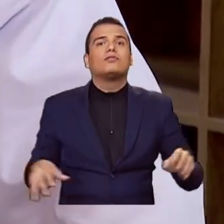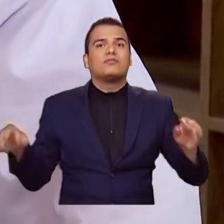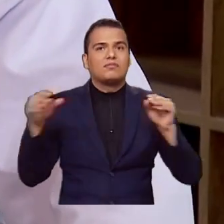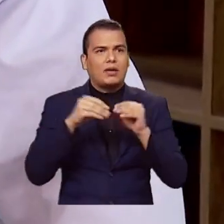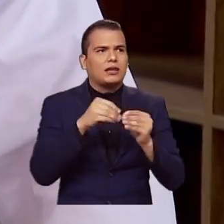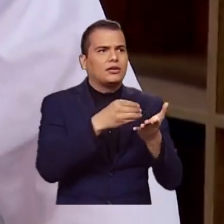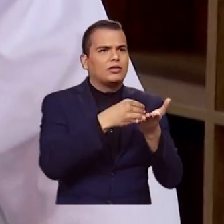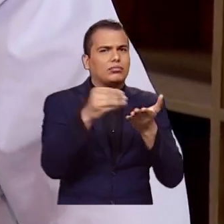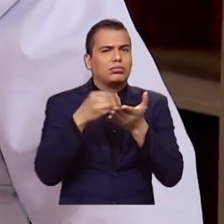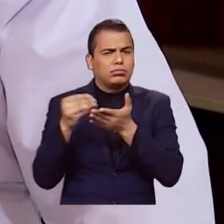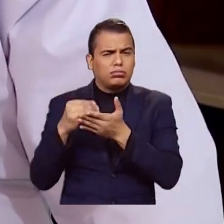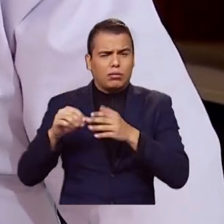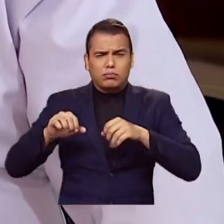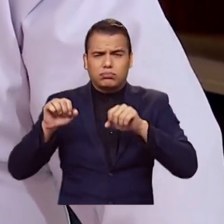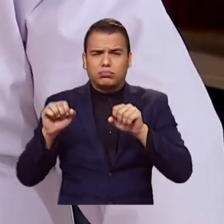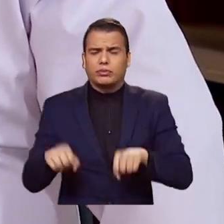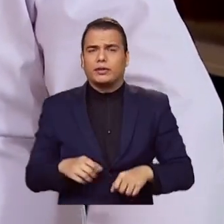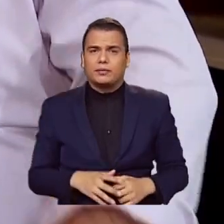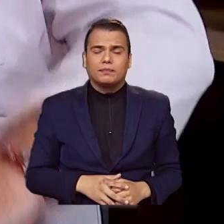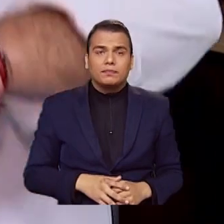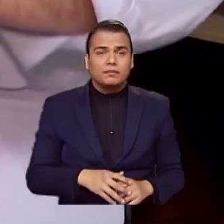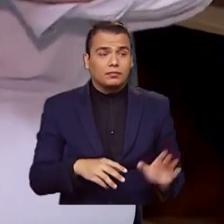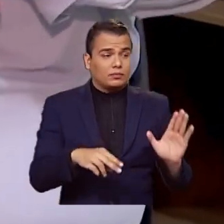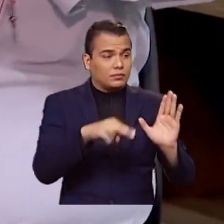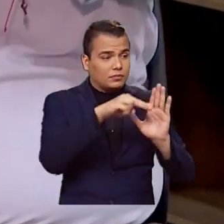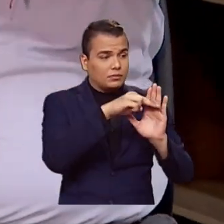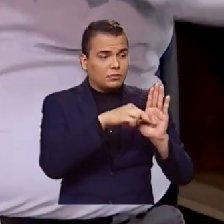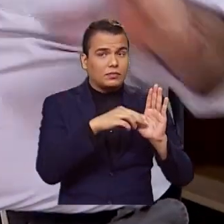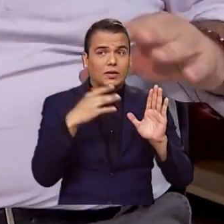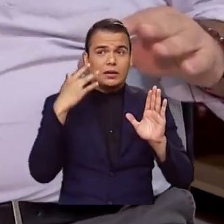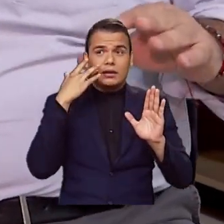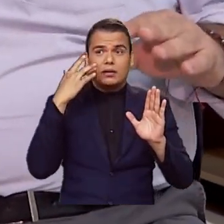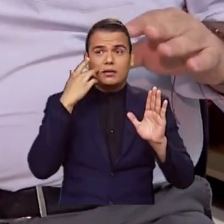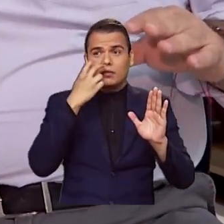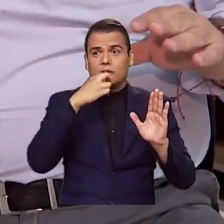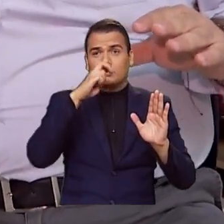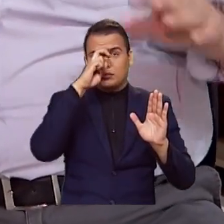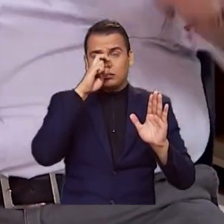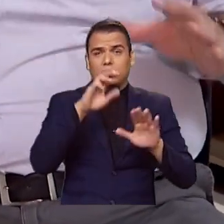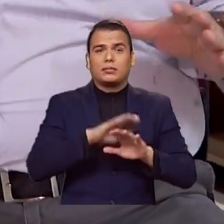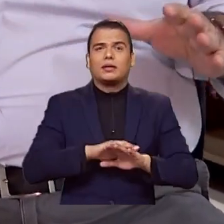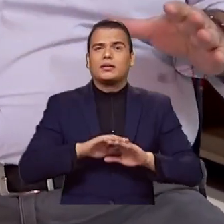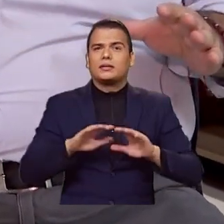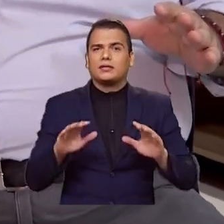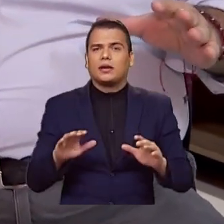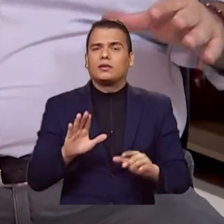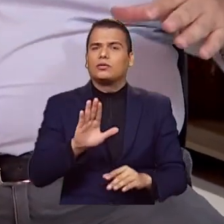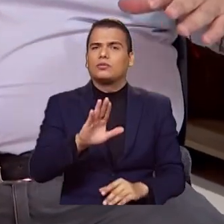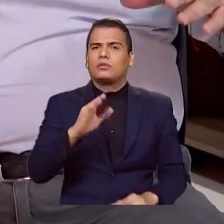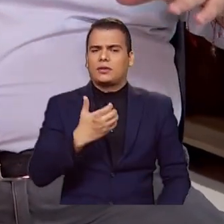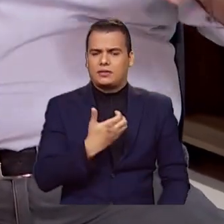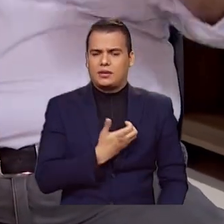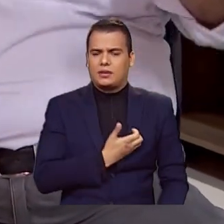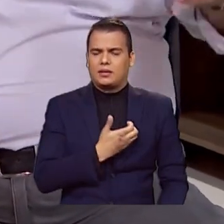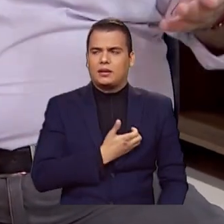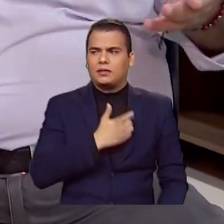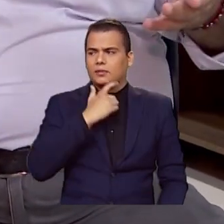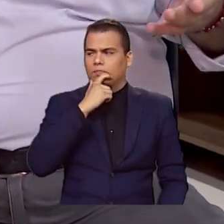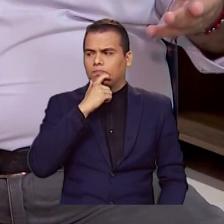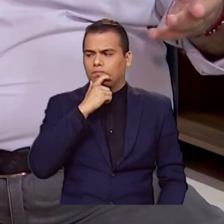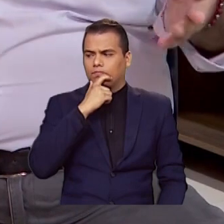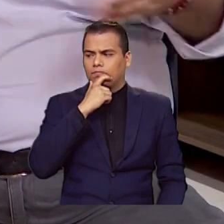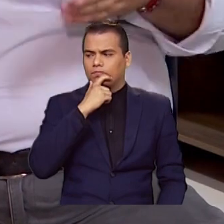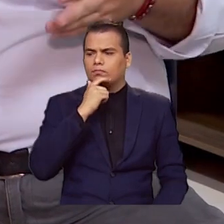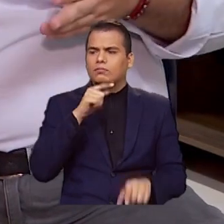Bioseguridad, tema que además se ha vuelto ya, como dicen, en el reto y el desafío de ustedes, los alcaldes, de no solamente las